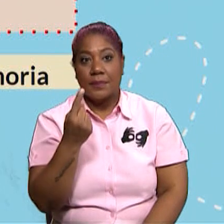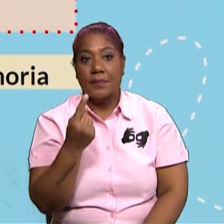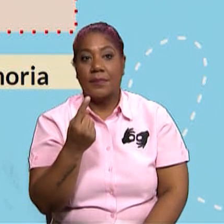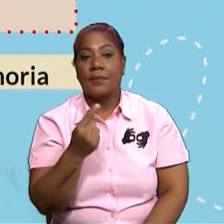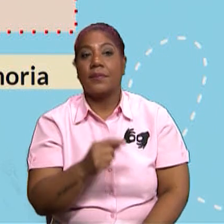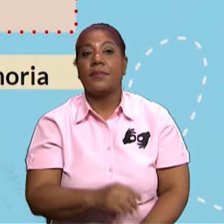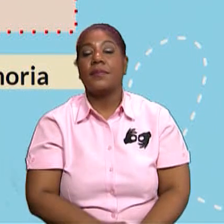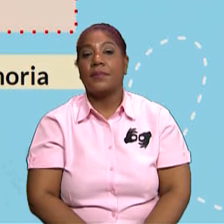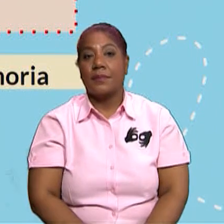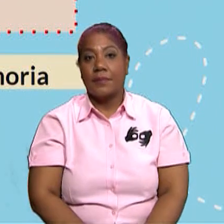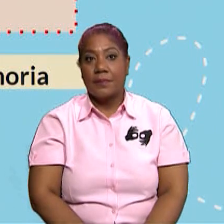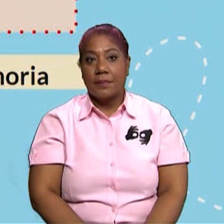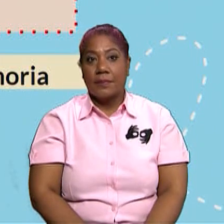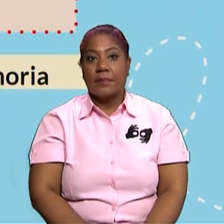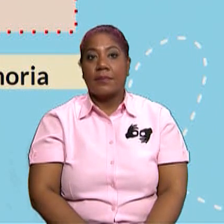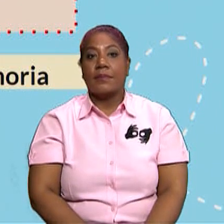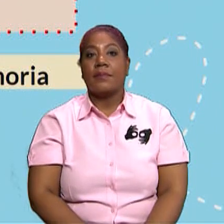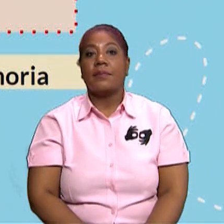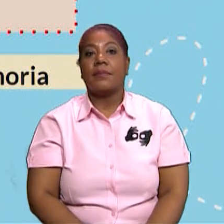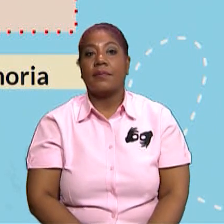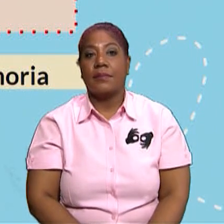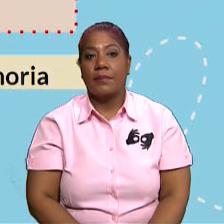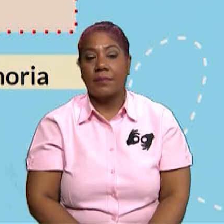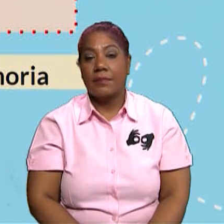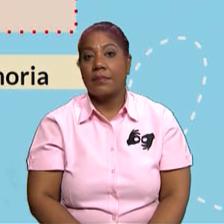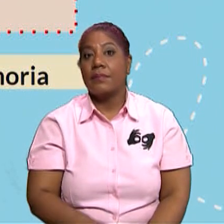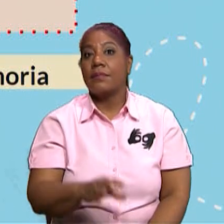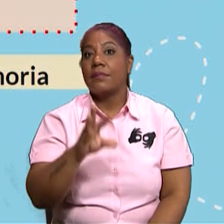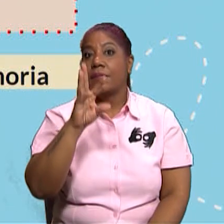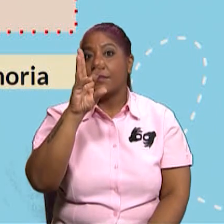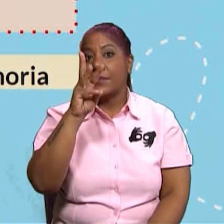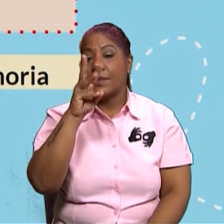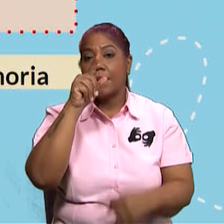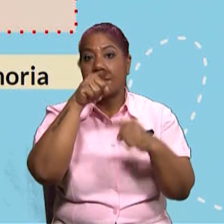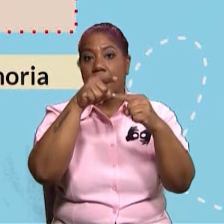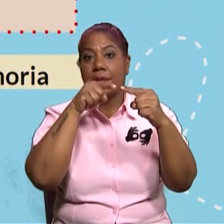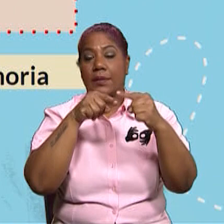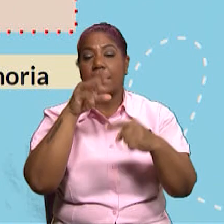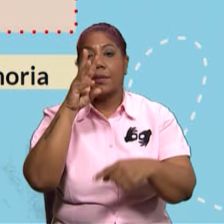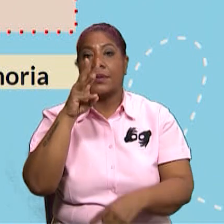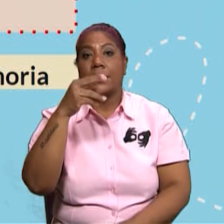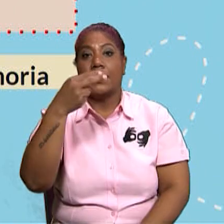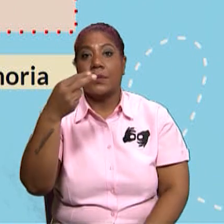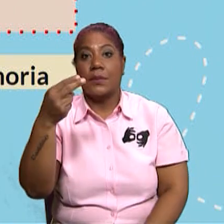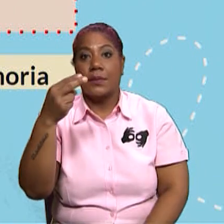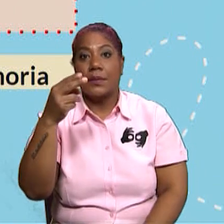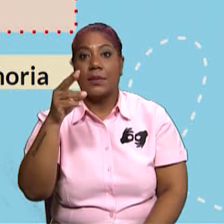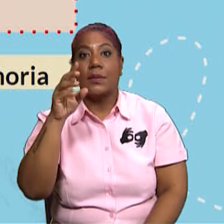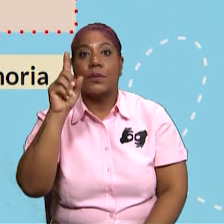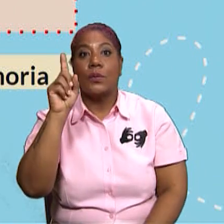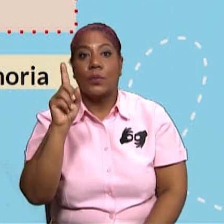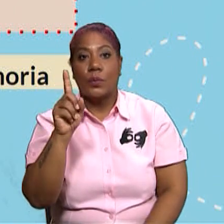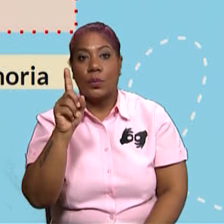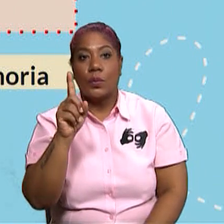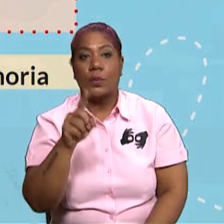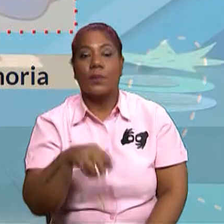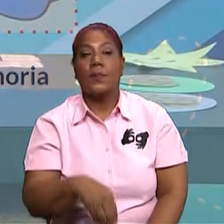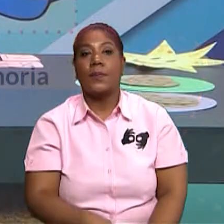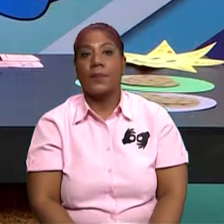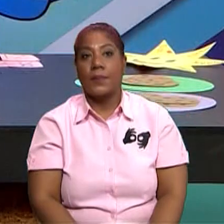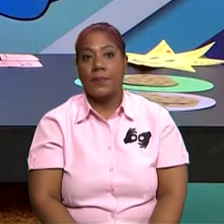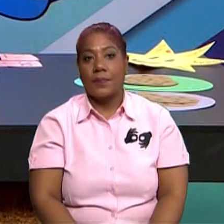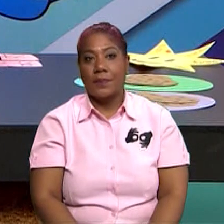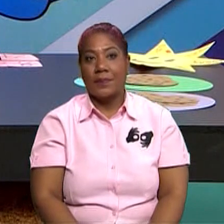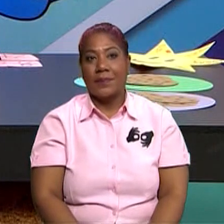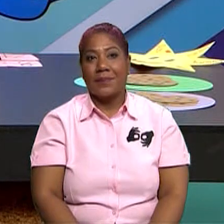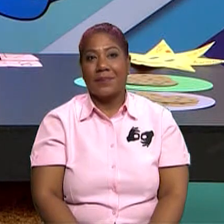al divisor, entonces el resultado va a ser 1. Por ejemplo, si tengo 2